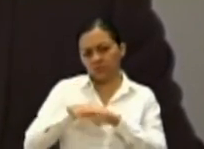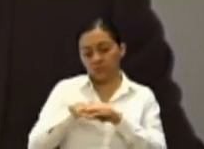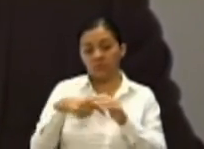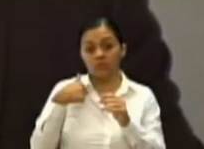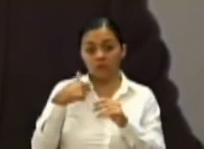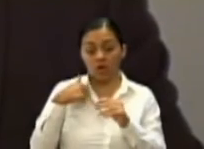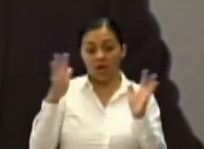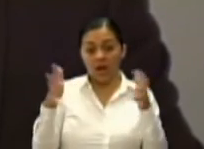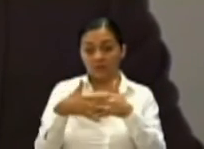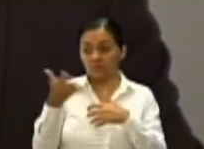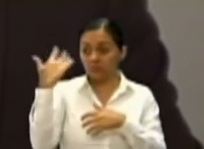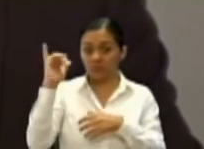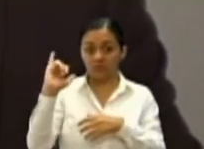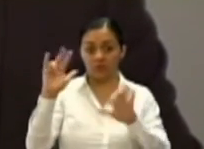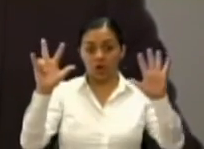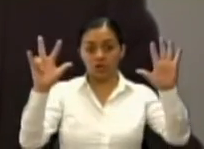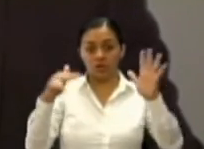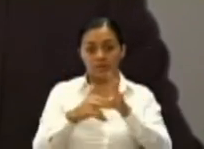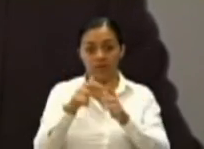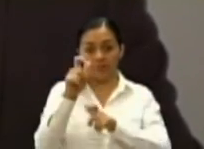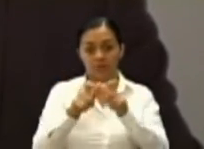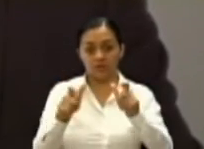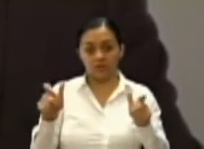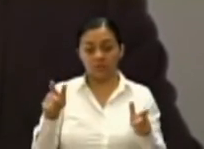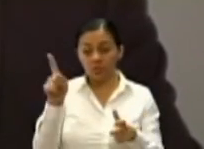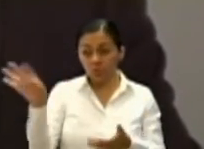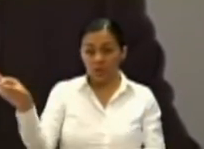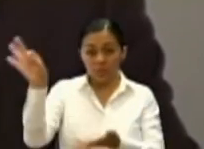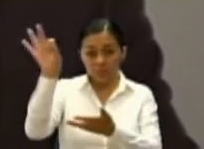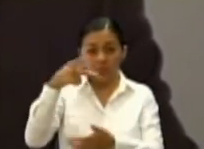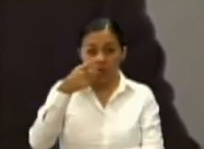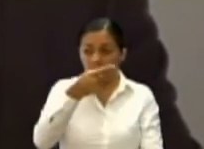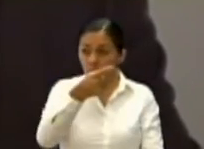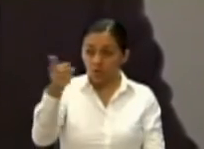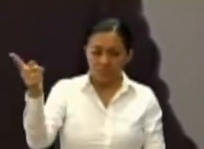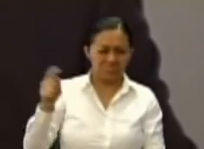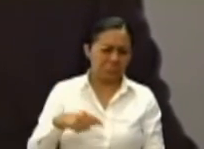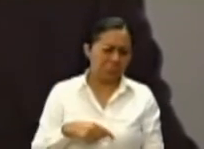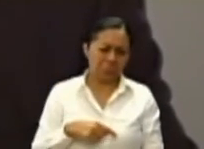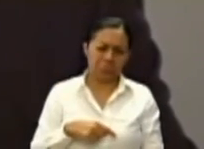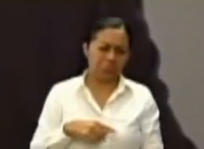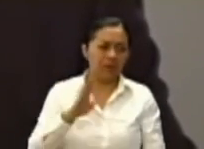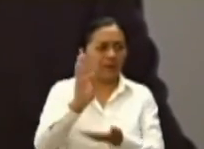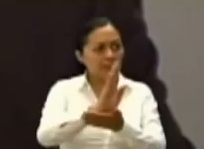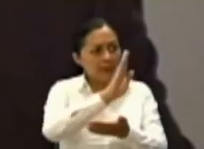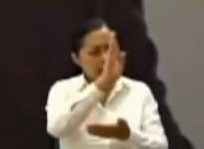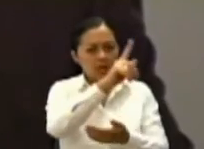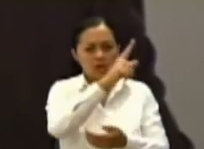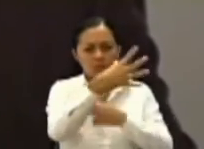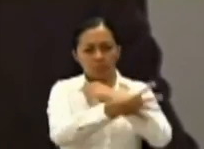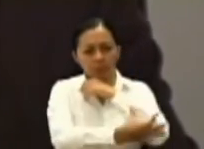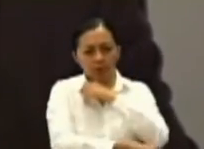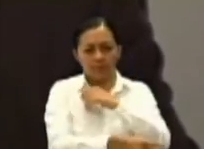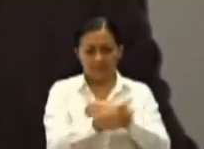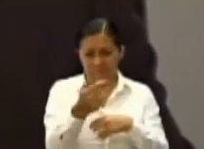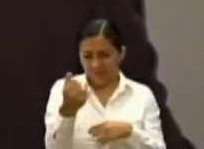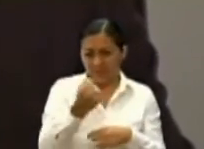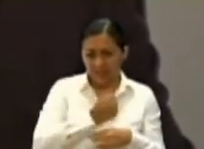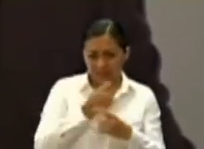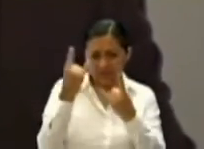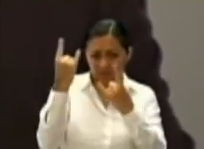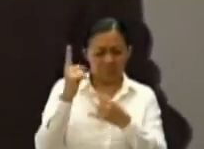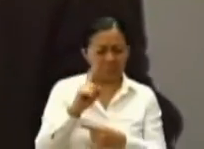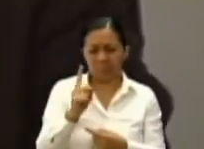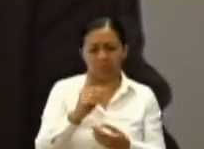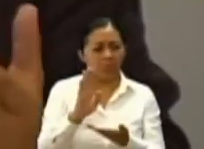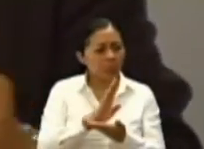o la que se encuentra que no representa en la población ecuatoriana ese cuerpo fundó su barrio esos pobres esa clase media está con la revolución